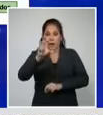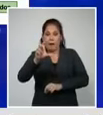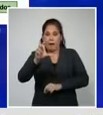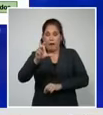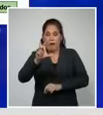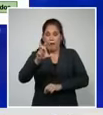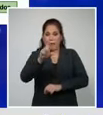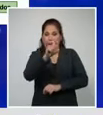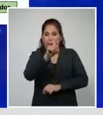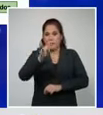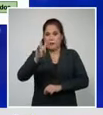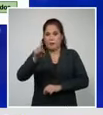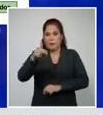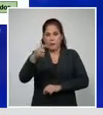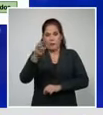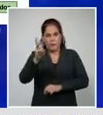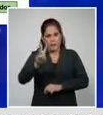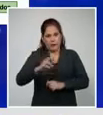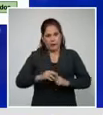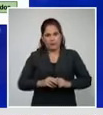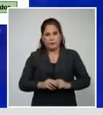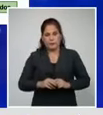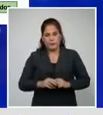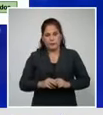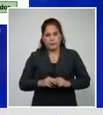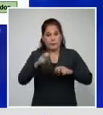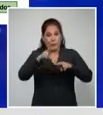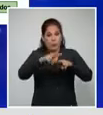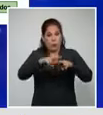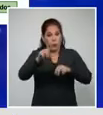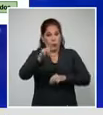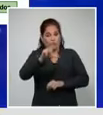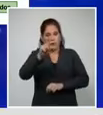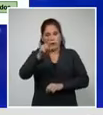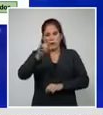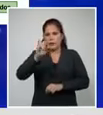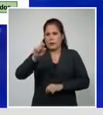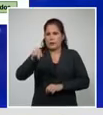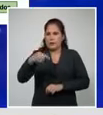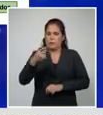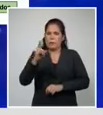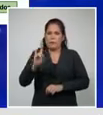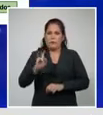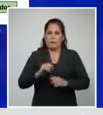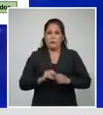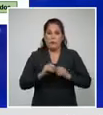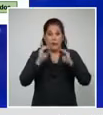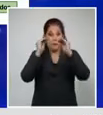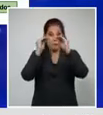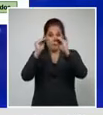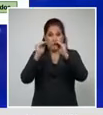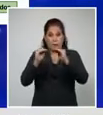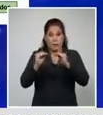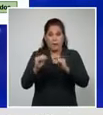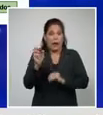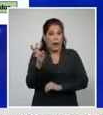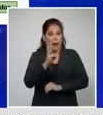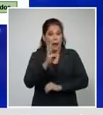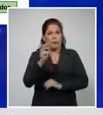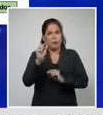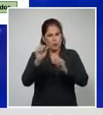de 19,3 y Holguín de 16,9 son las 3 tasas más bajas de nuestro